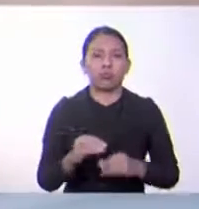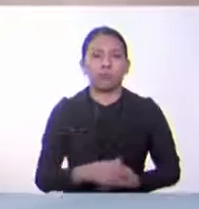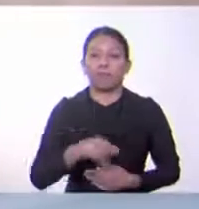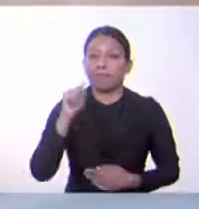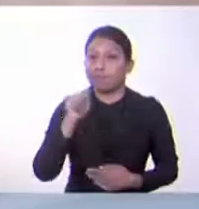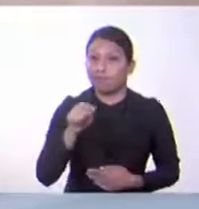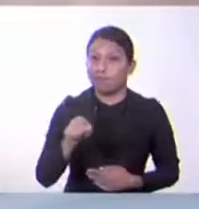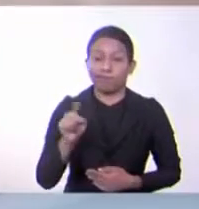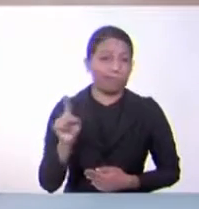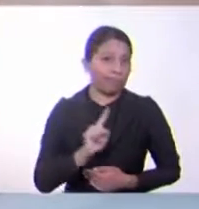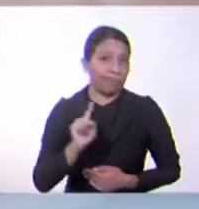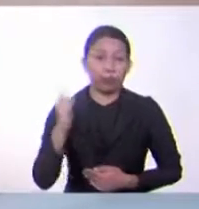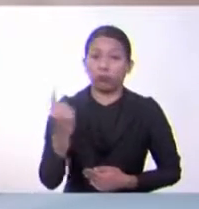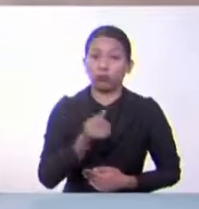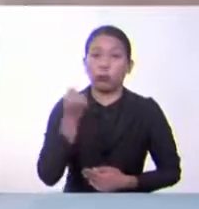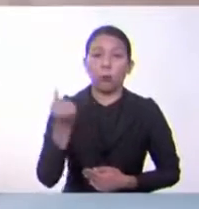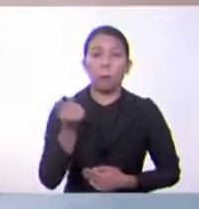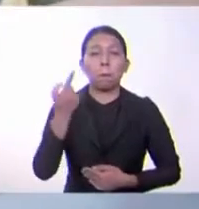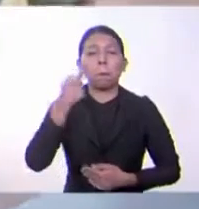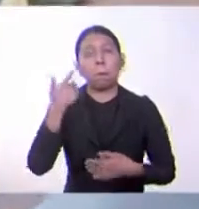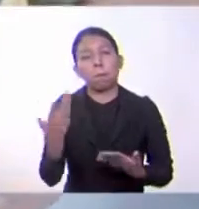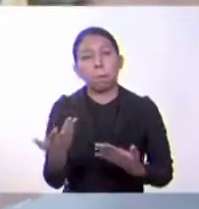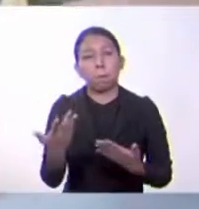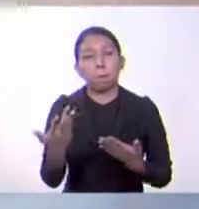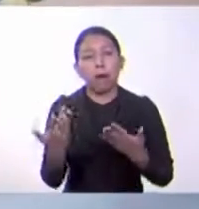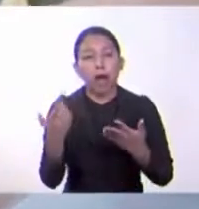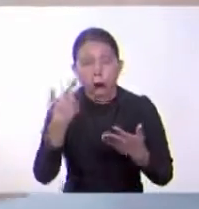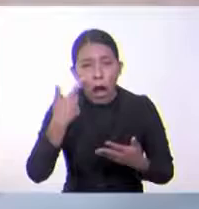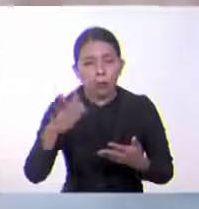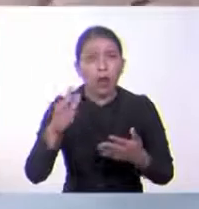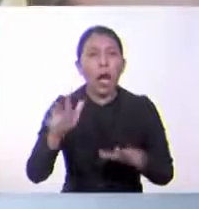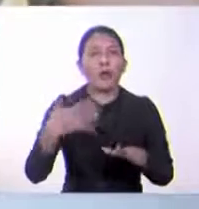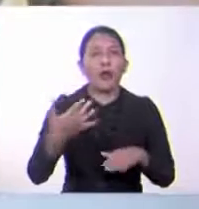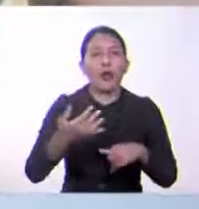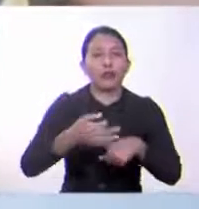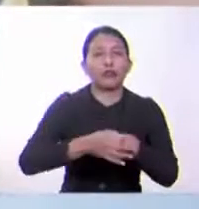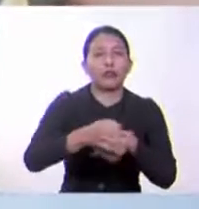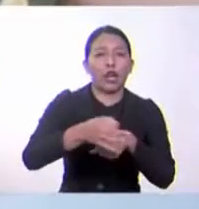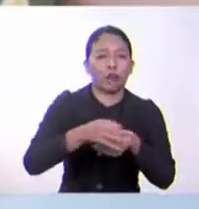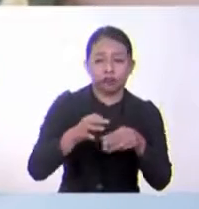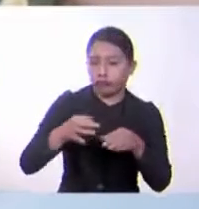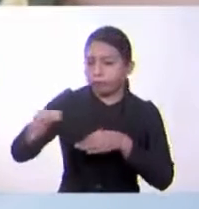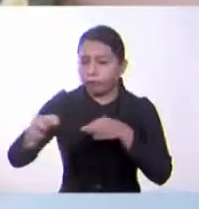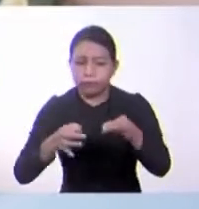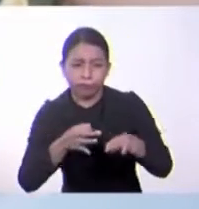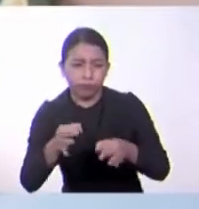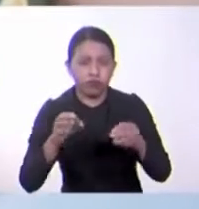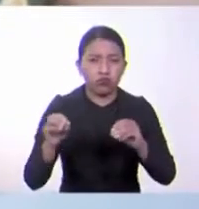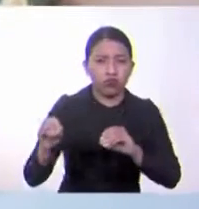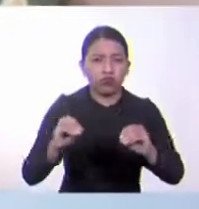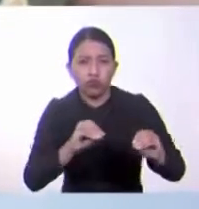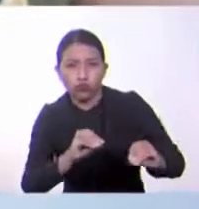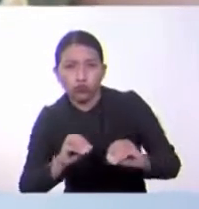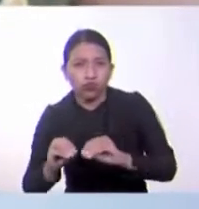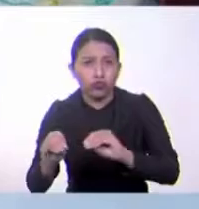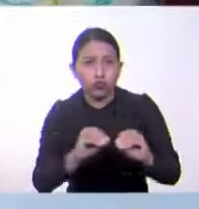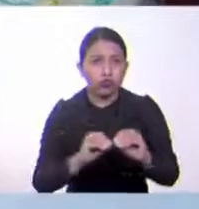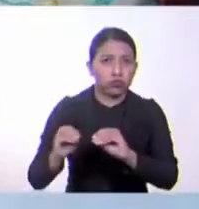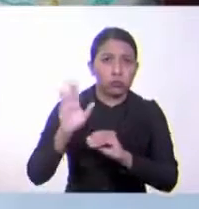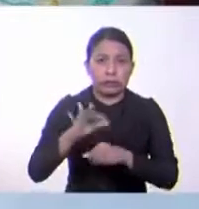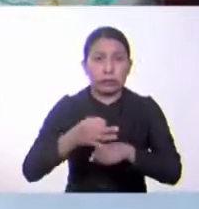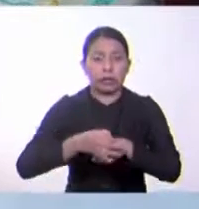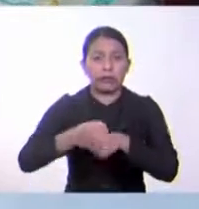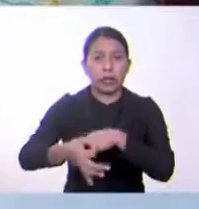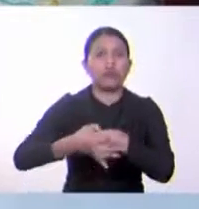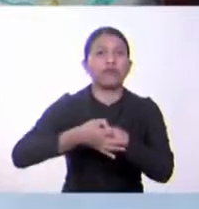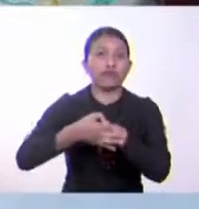solo permite las proyecciones que pueden salir de las células y que le dan movilidad o motilidad a las